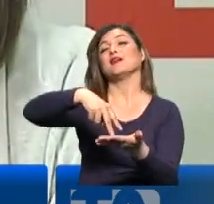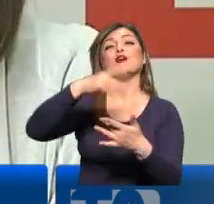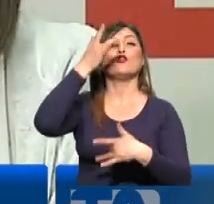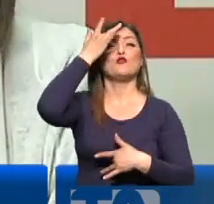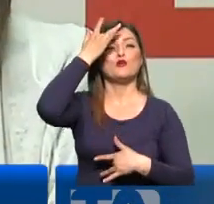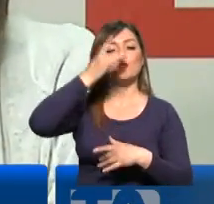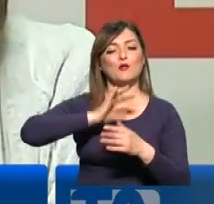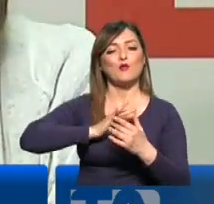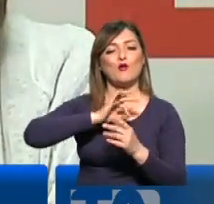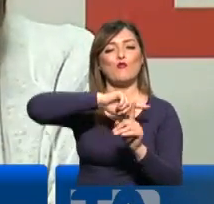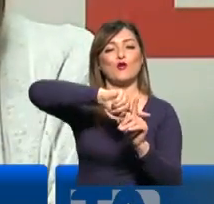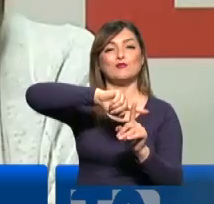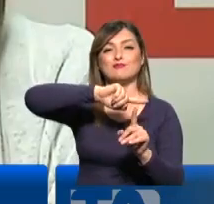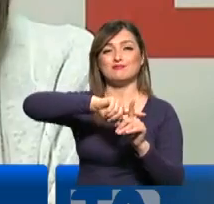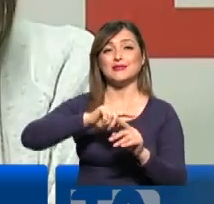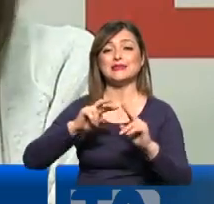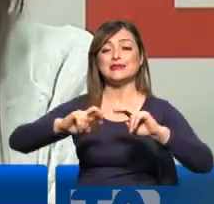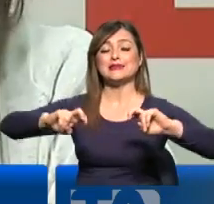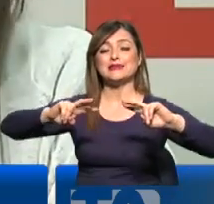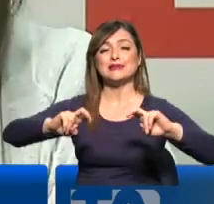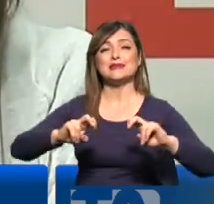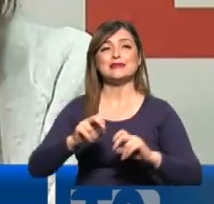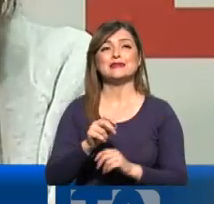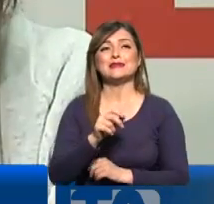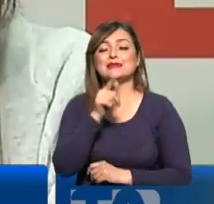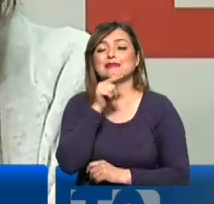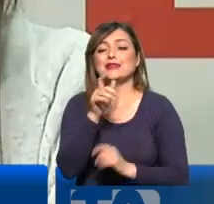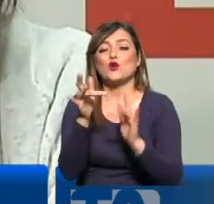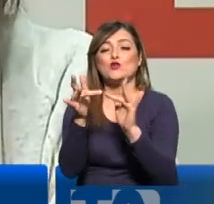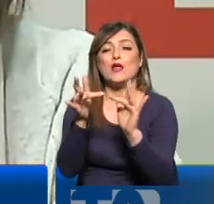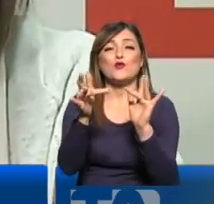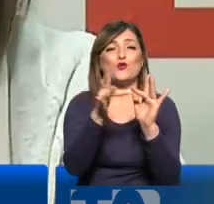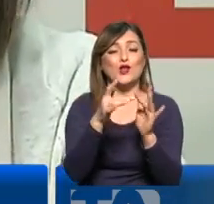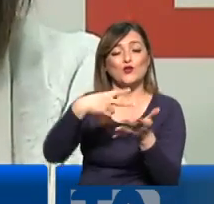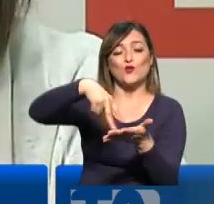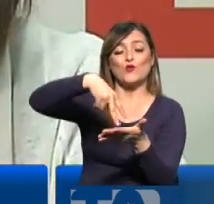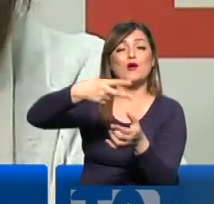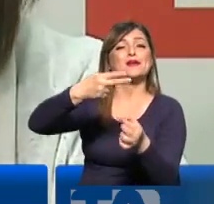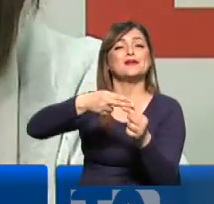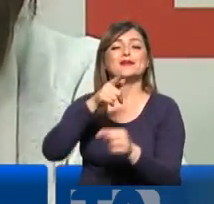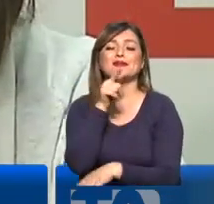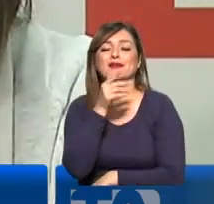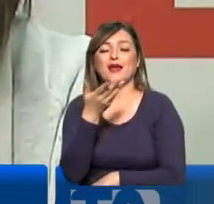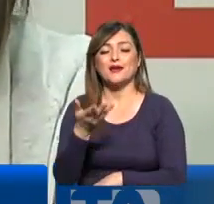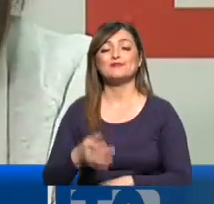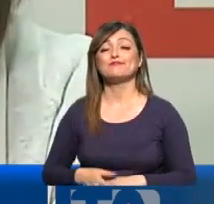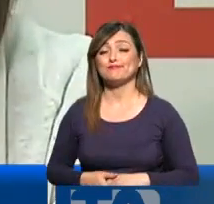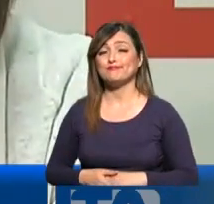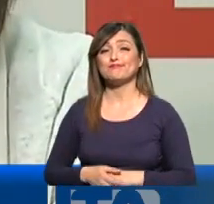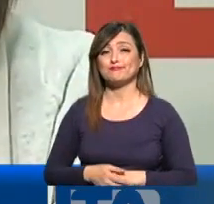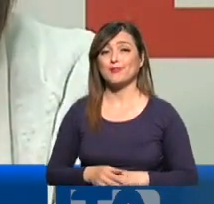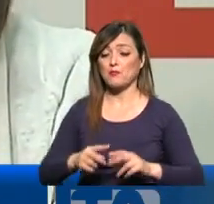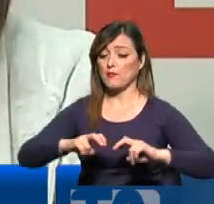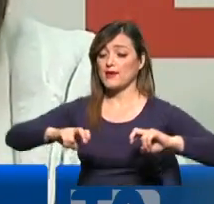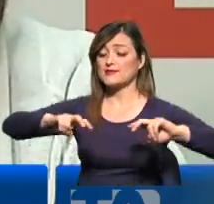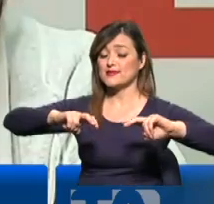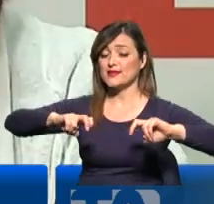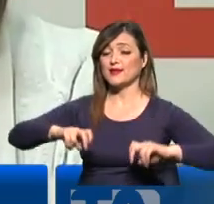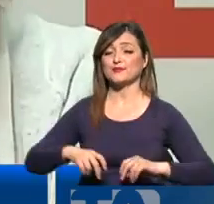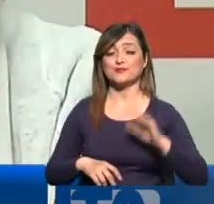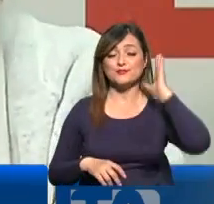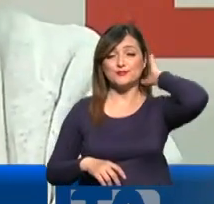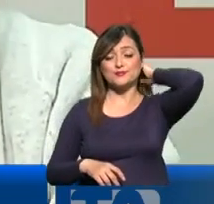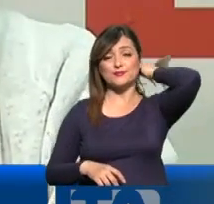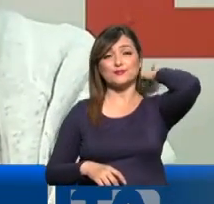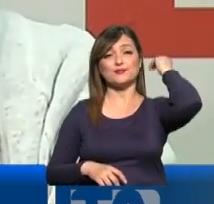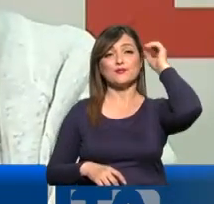paciente. Nosotros estamos investigando cuáles son los contactos que estuvieron realmente cercanos a esta paciente y